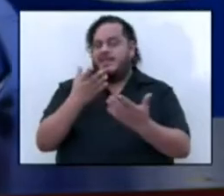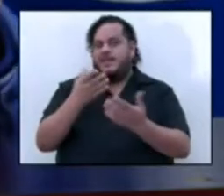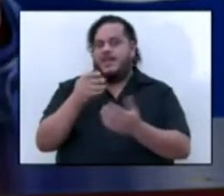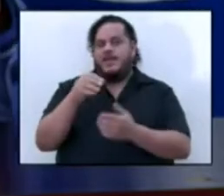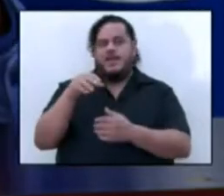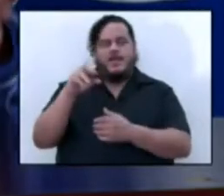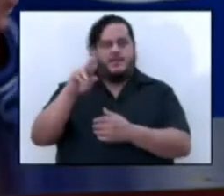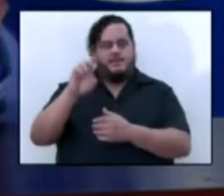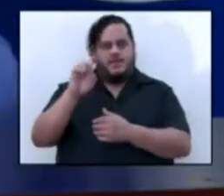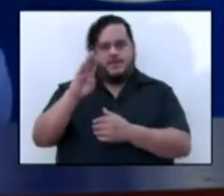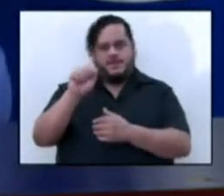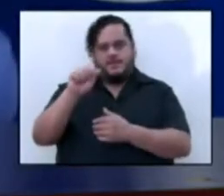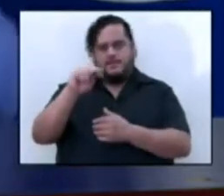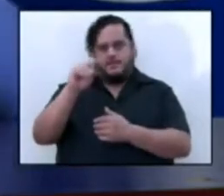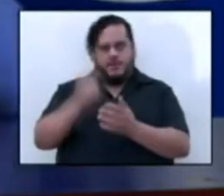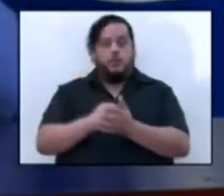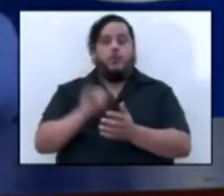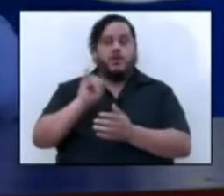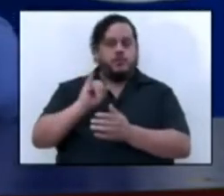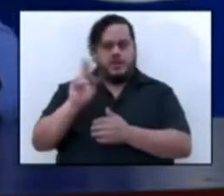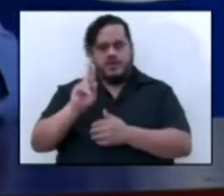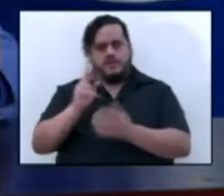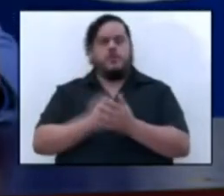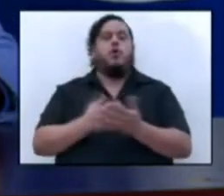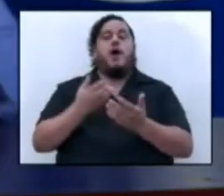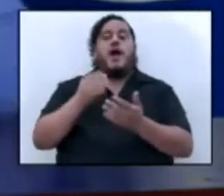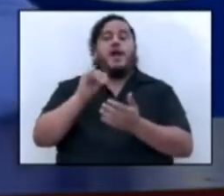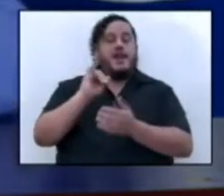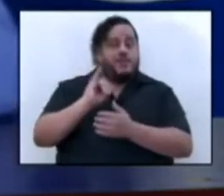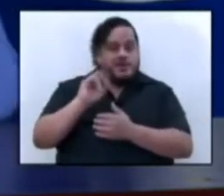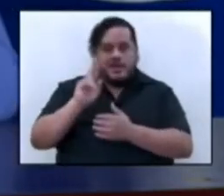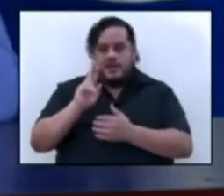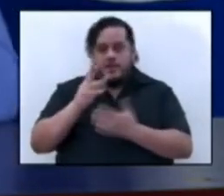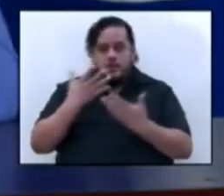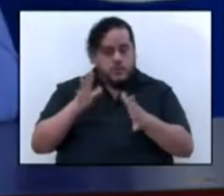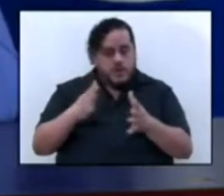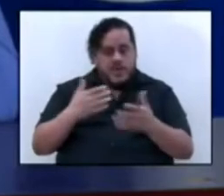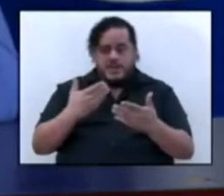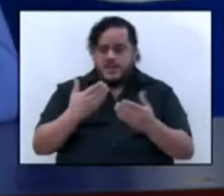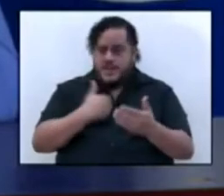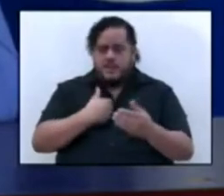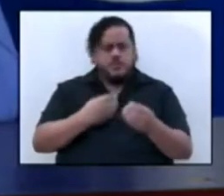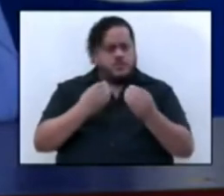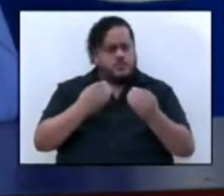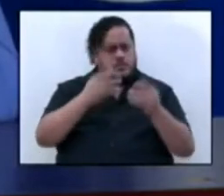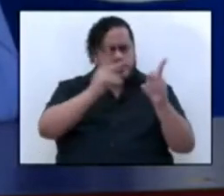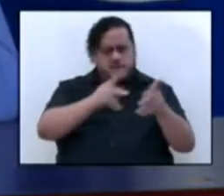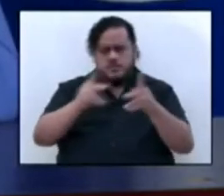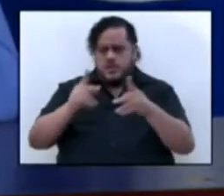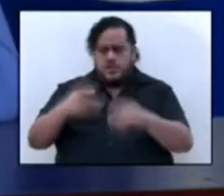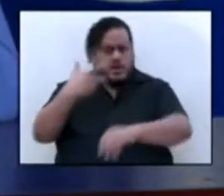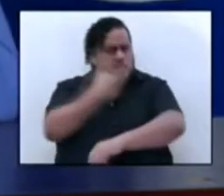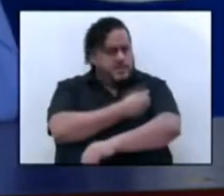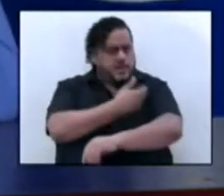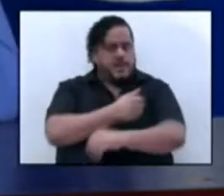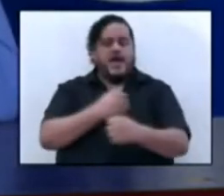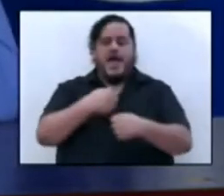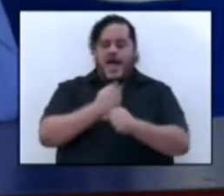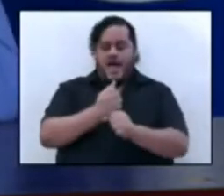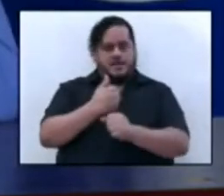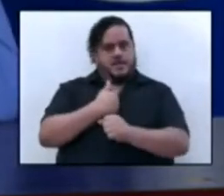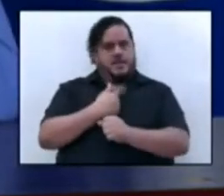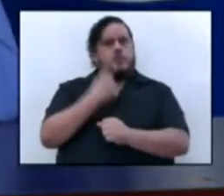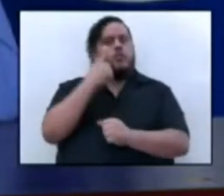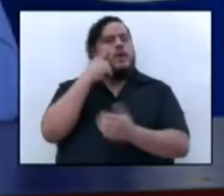justamente es que hace un balance. Cuando ya tenemos la mayor cantidad de población vacunada, hace que tengamos una